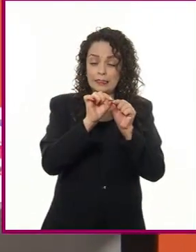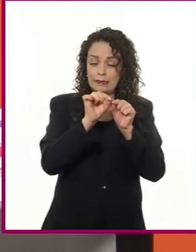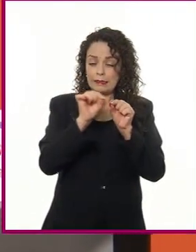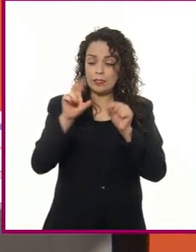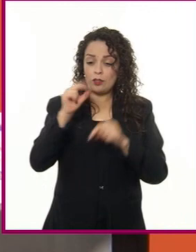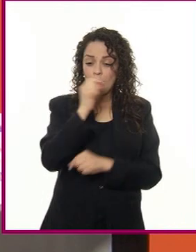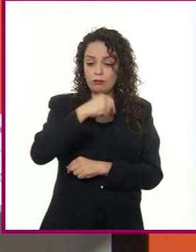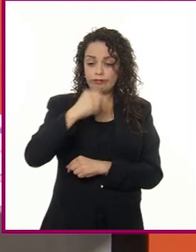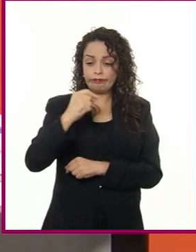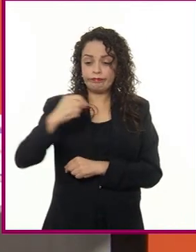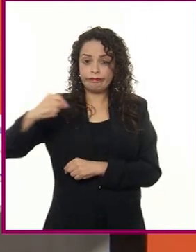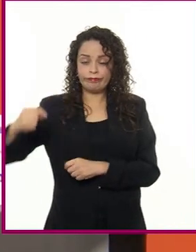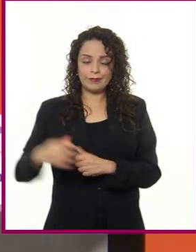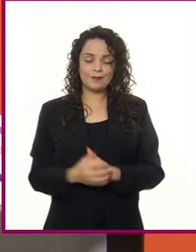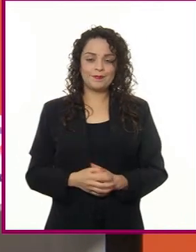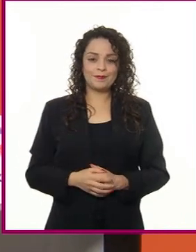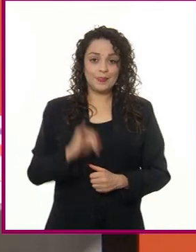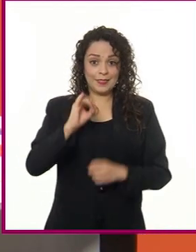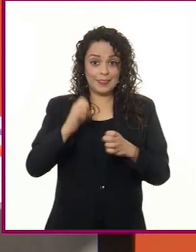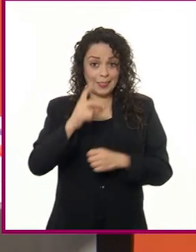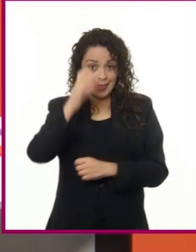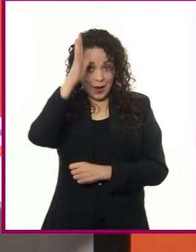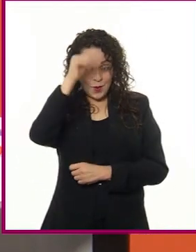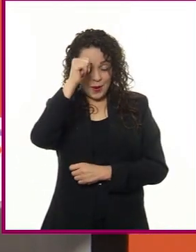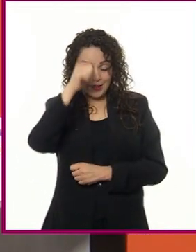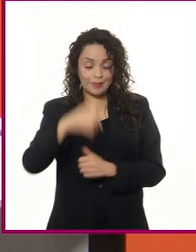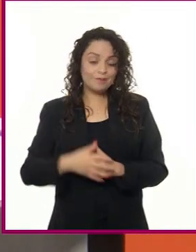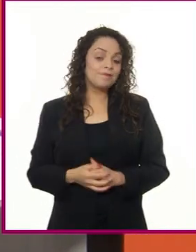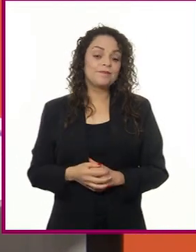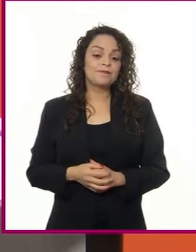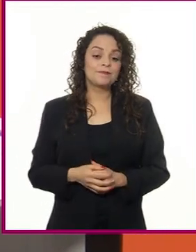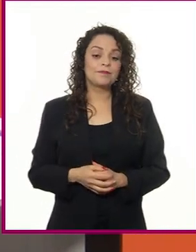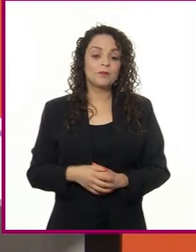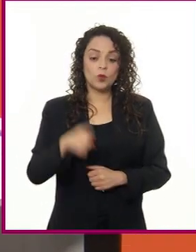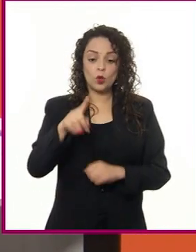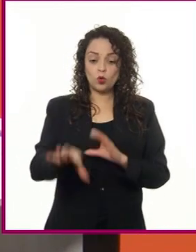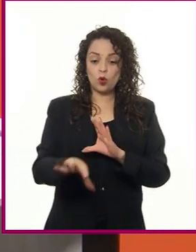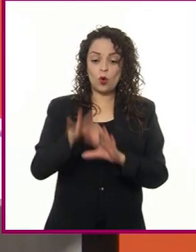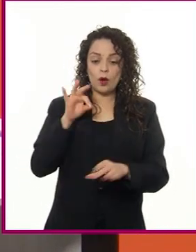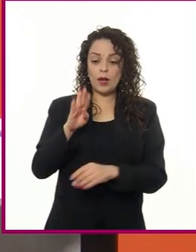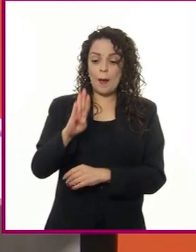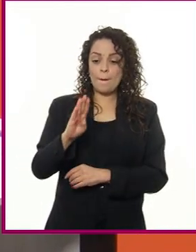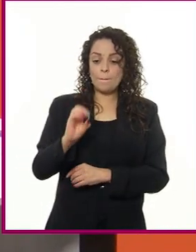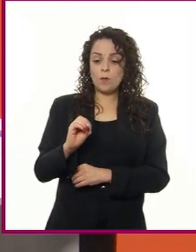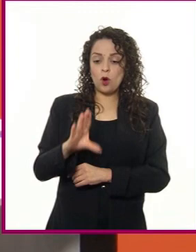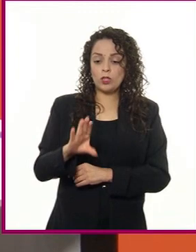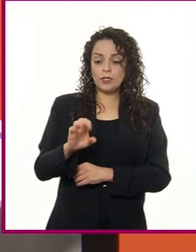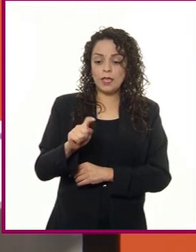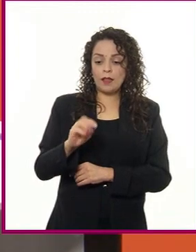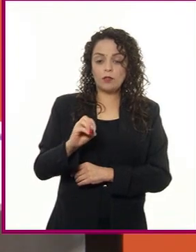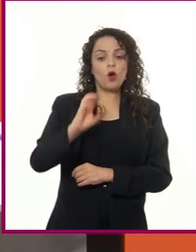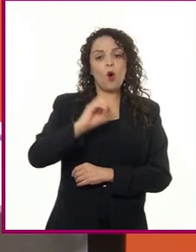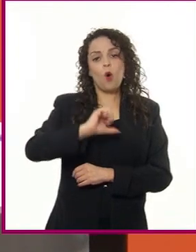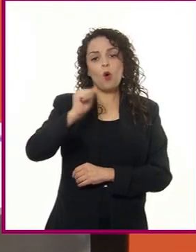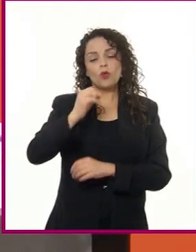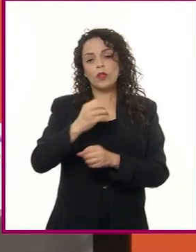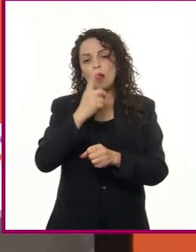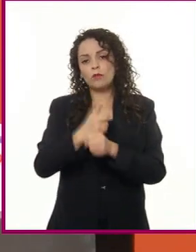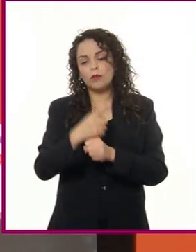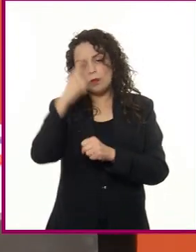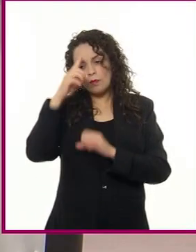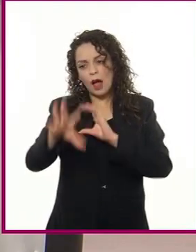¿Están de acuerdo con nosotros? ¿También eligieron el boceto o qué otras opciones consideraron? De ser